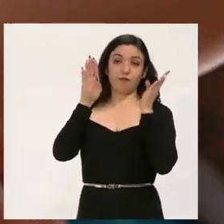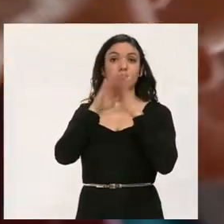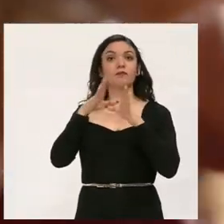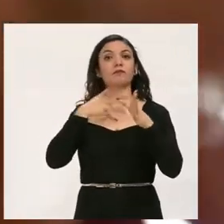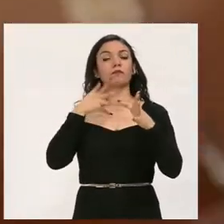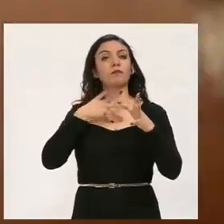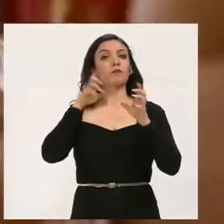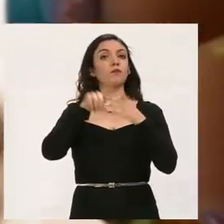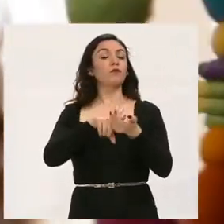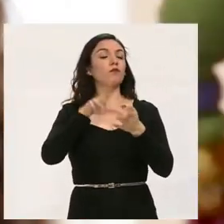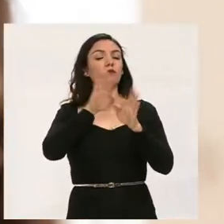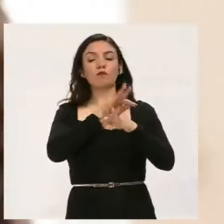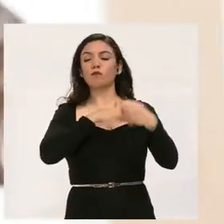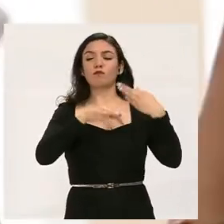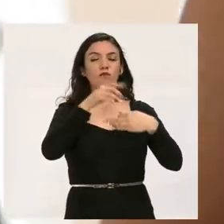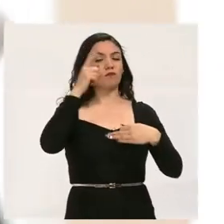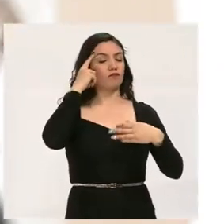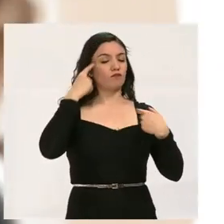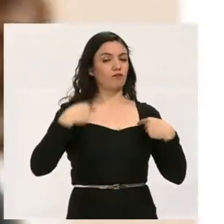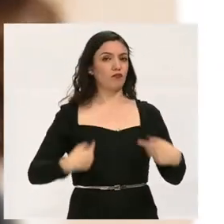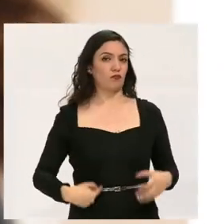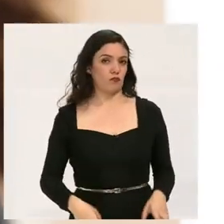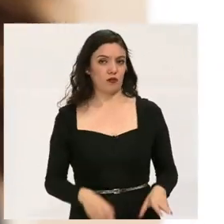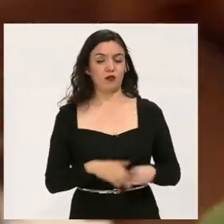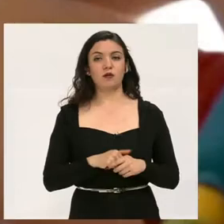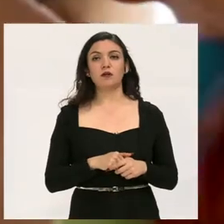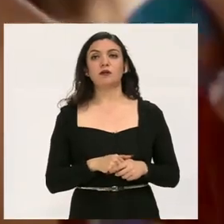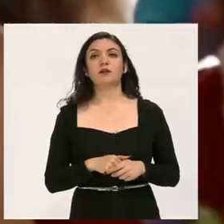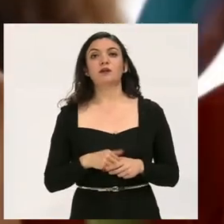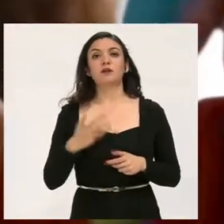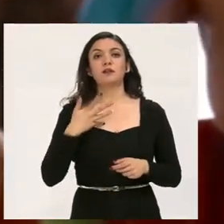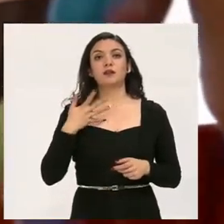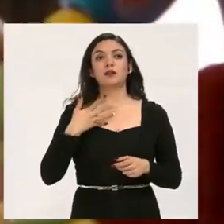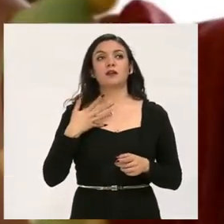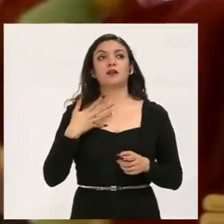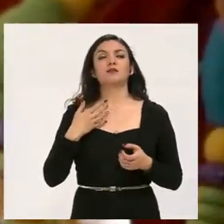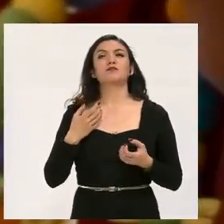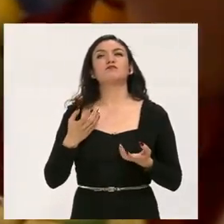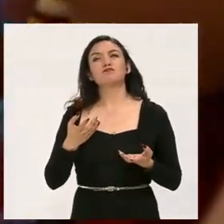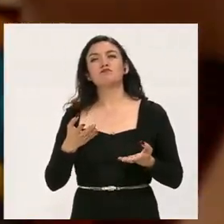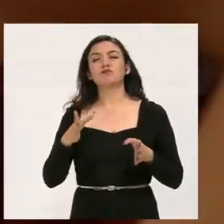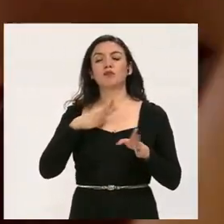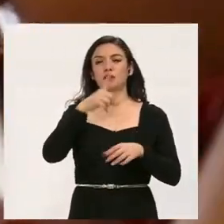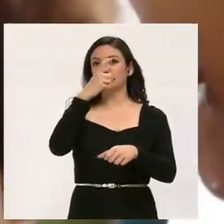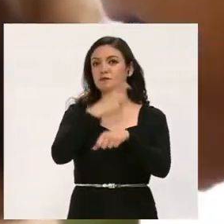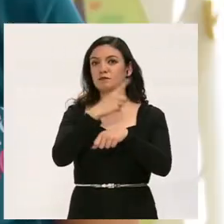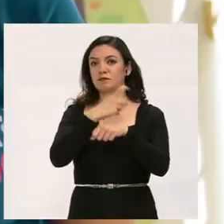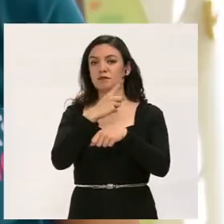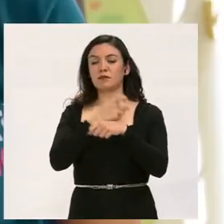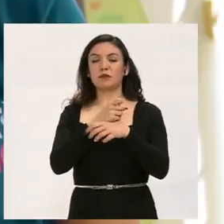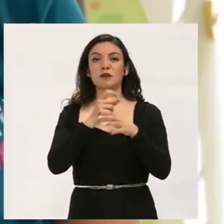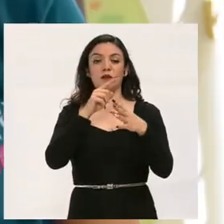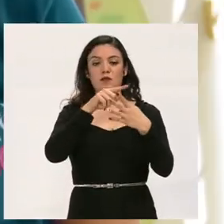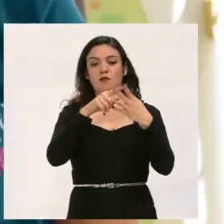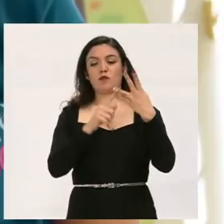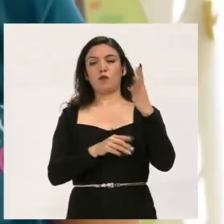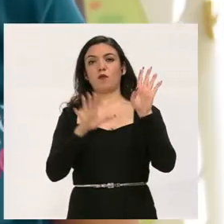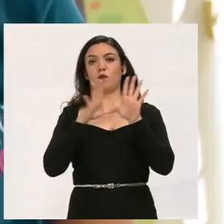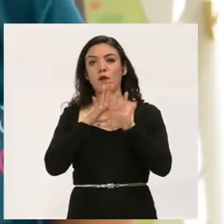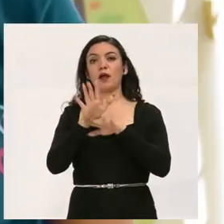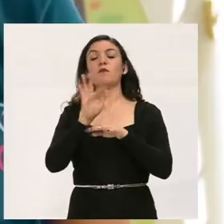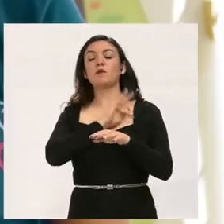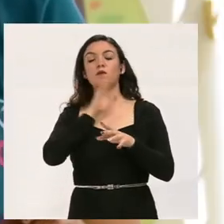y tienen la alteración en toda su cuestión sensorial tienen alteraciones sensoriales esas son las principales cuatro